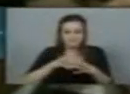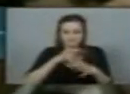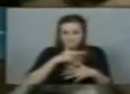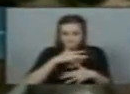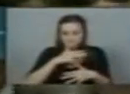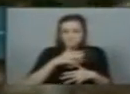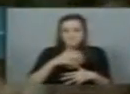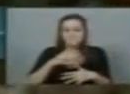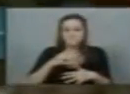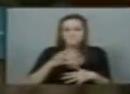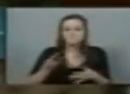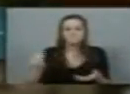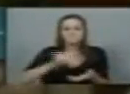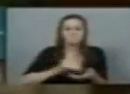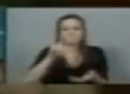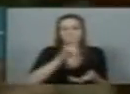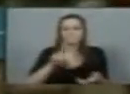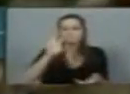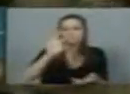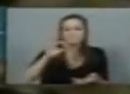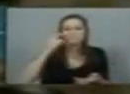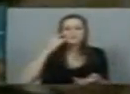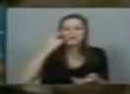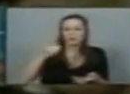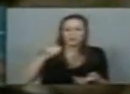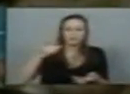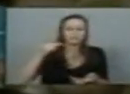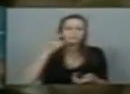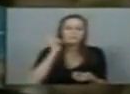más de 150 mil pesos mensuales